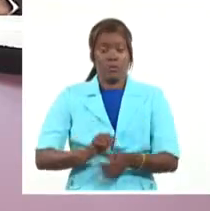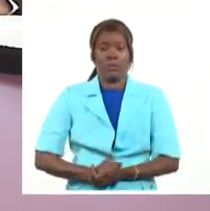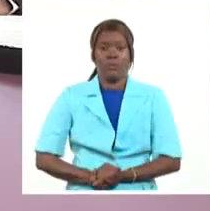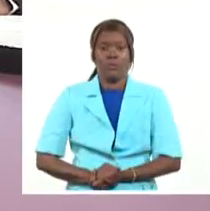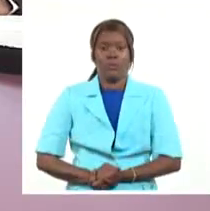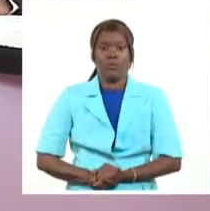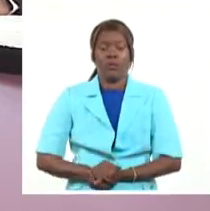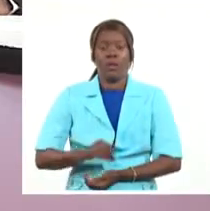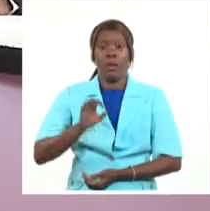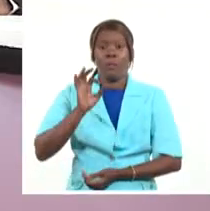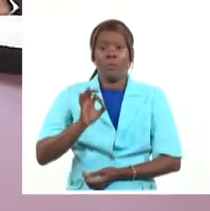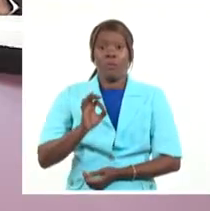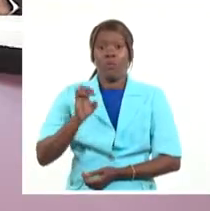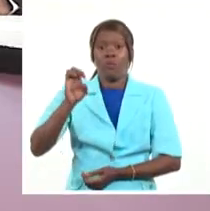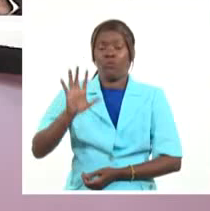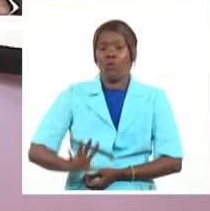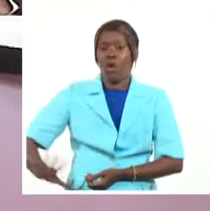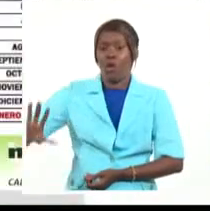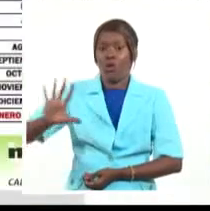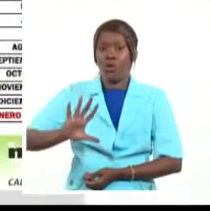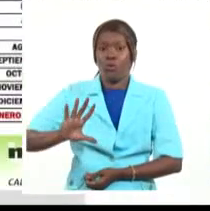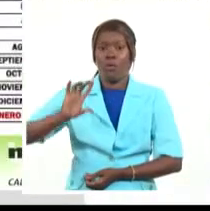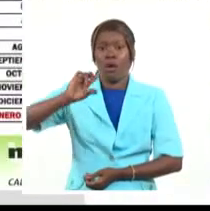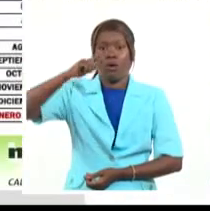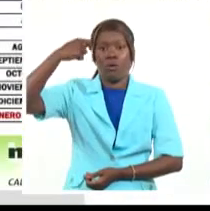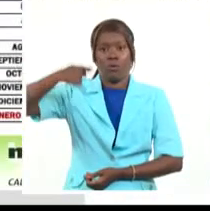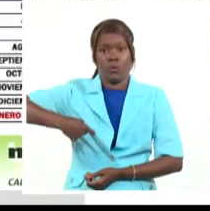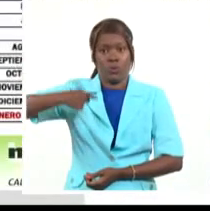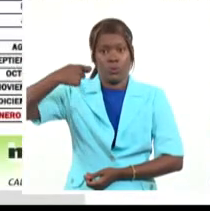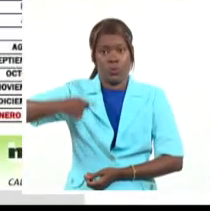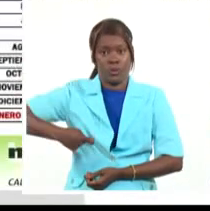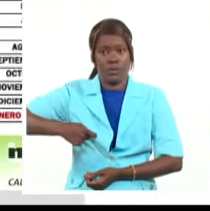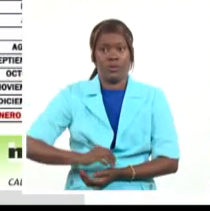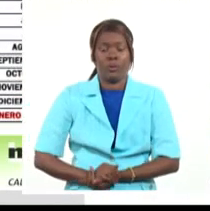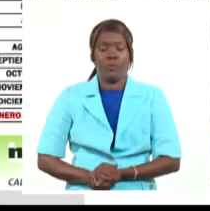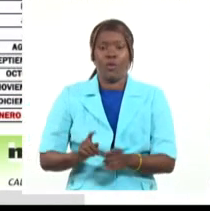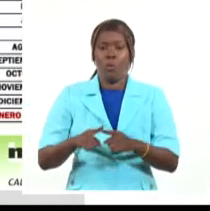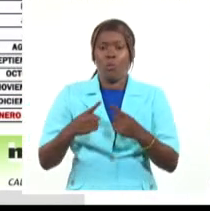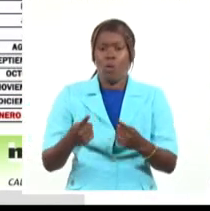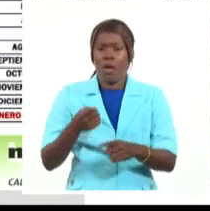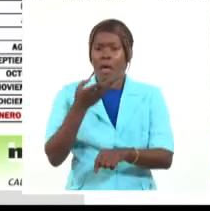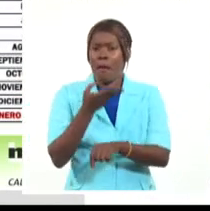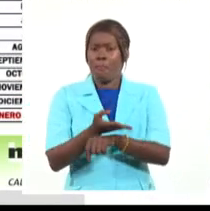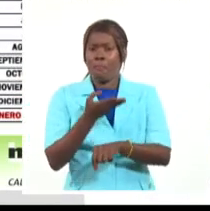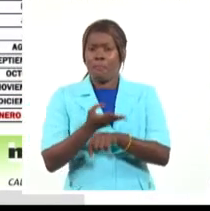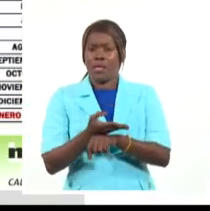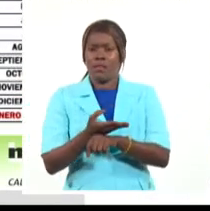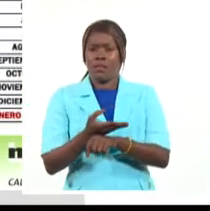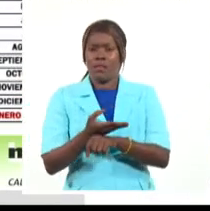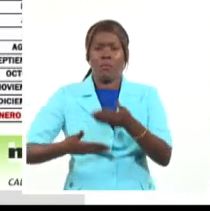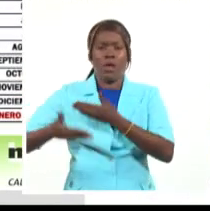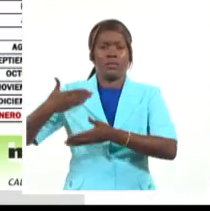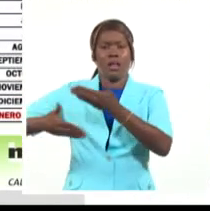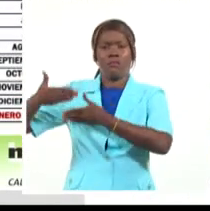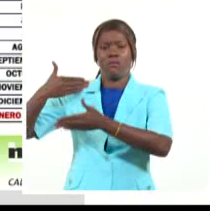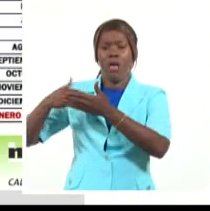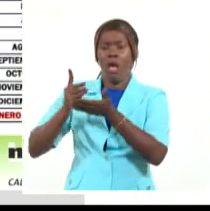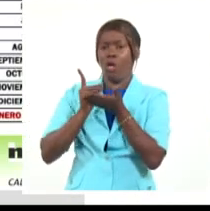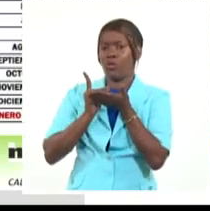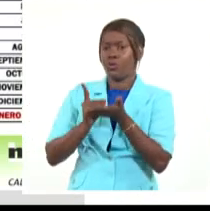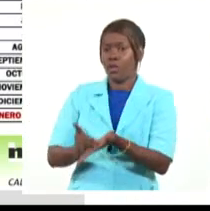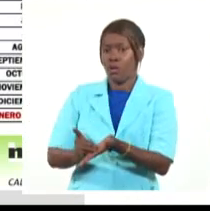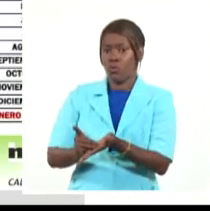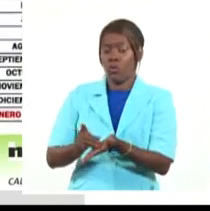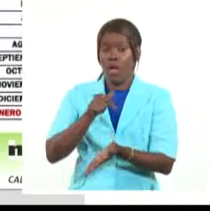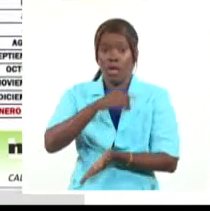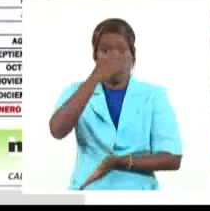judicial ante el Tribunal Superior de Justicia Británico por una reclamación de recuperación de deuda contra el Banco Nacional de Cuba